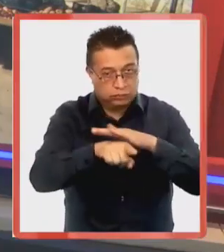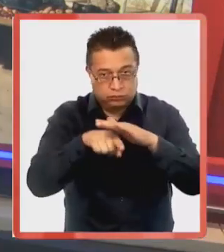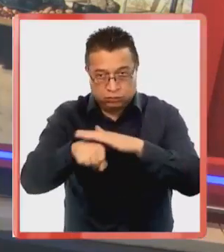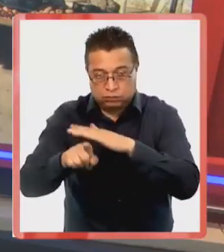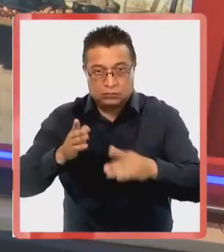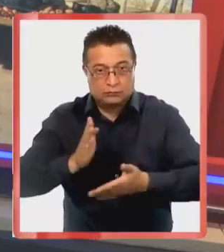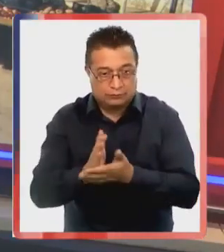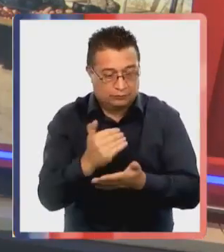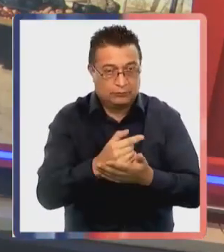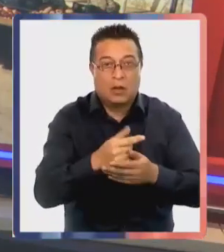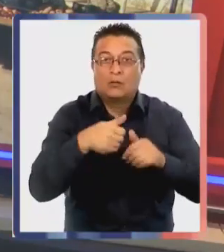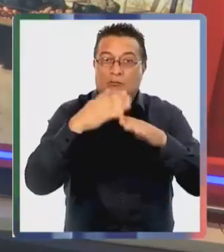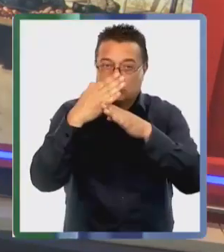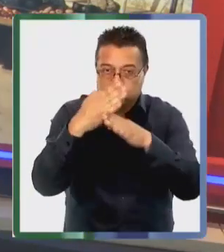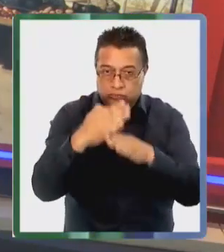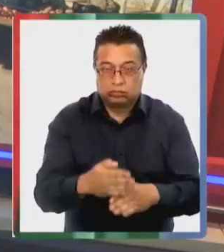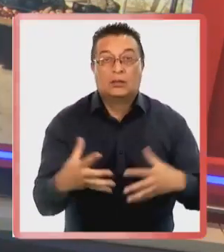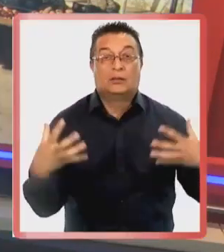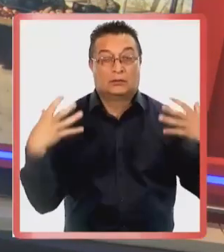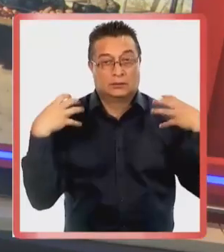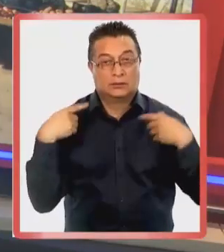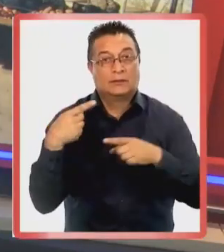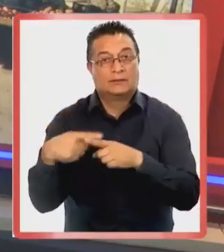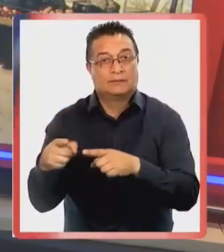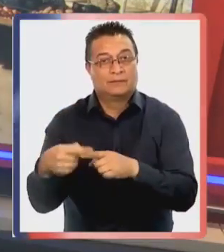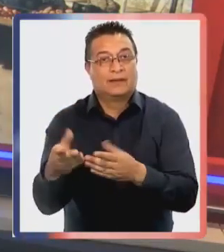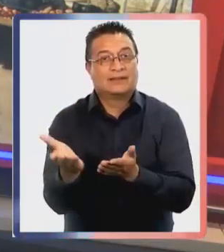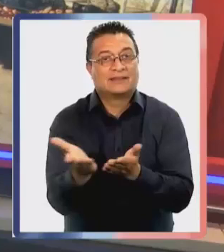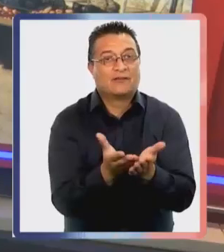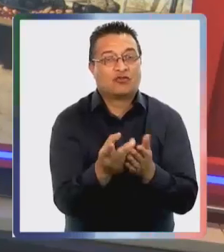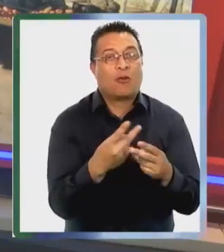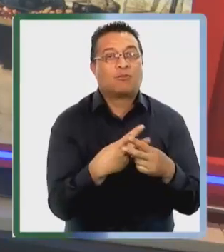de intervenciones y operativos permanentes a cargo